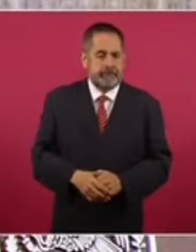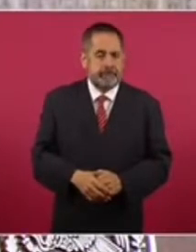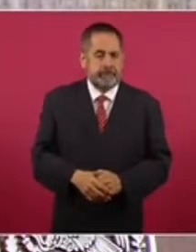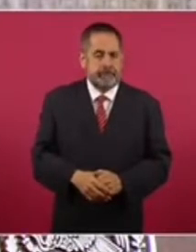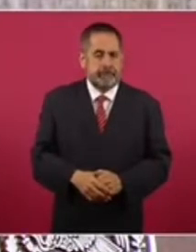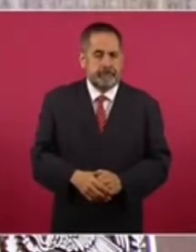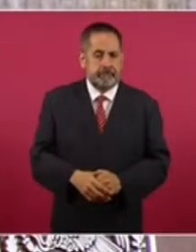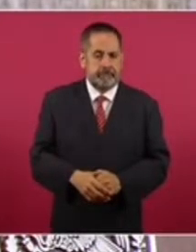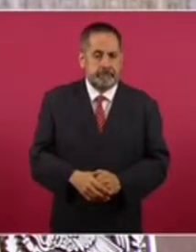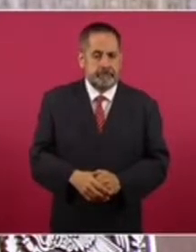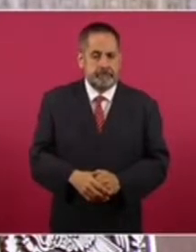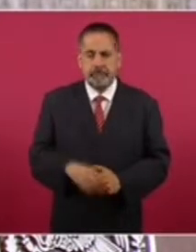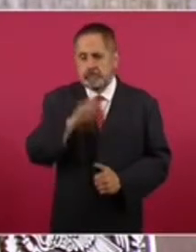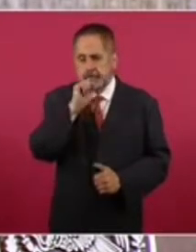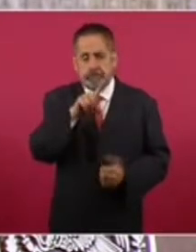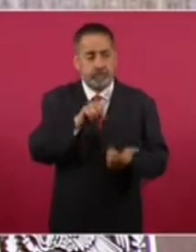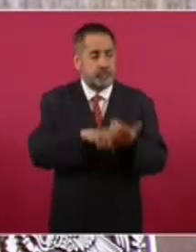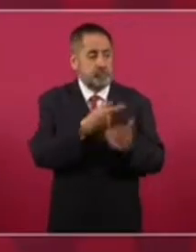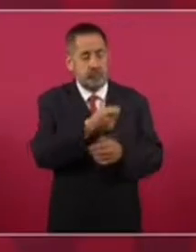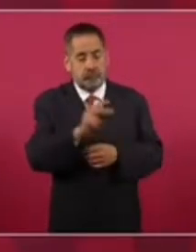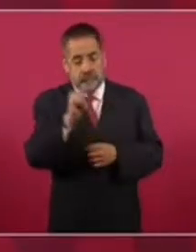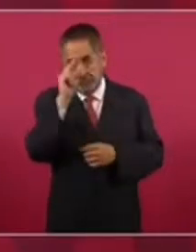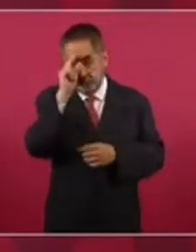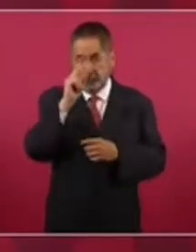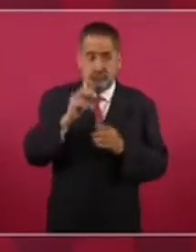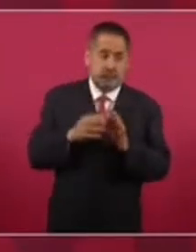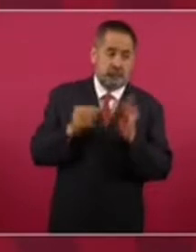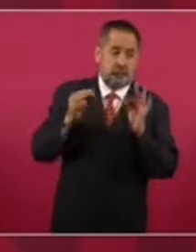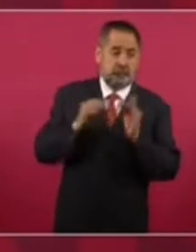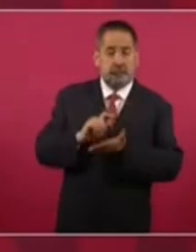Y lo mismo los intelectuales orgánicos.